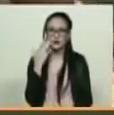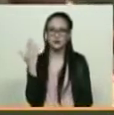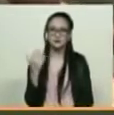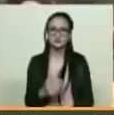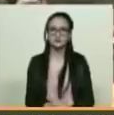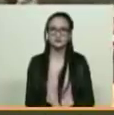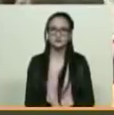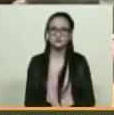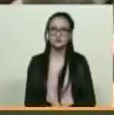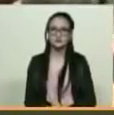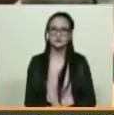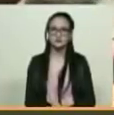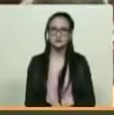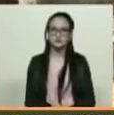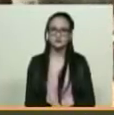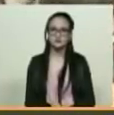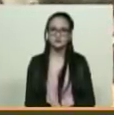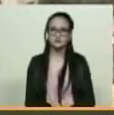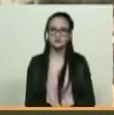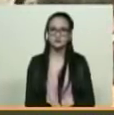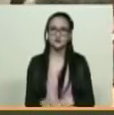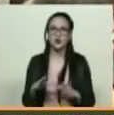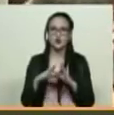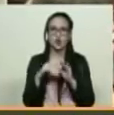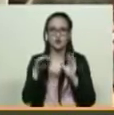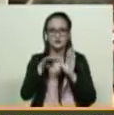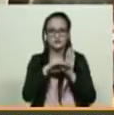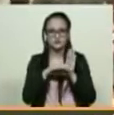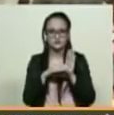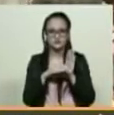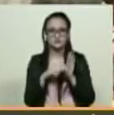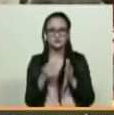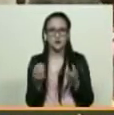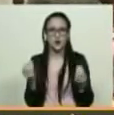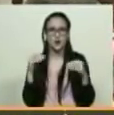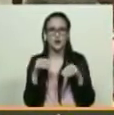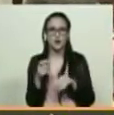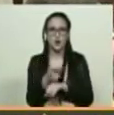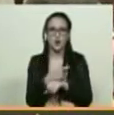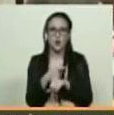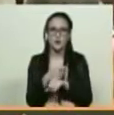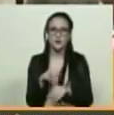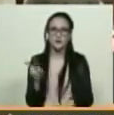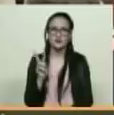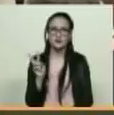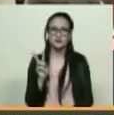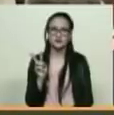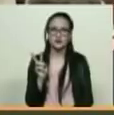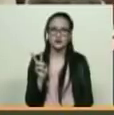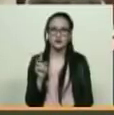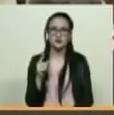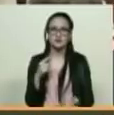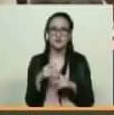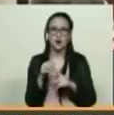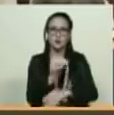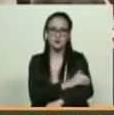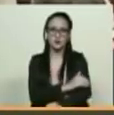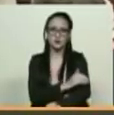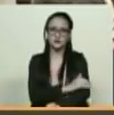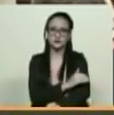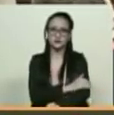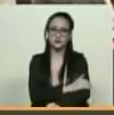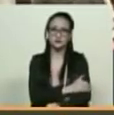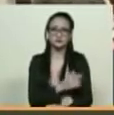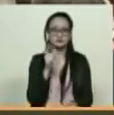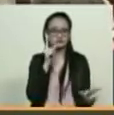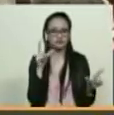Escuchaban entonces ustedes todos los ítems que tiene este acuerdo entre el gobierno venezolano y la oposición. En